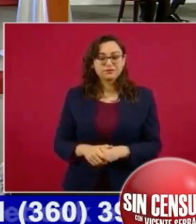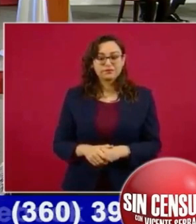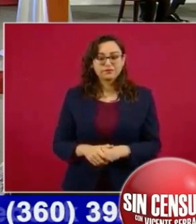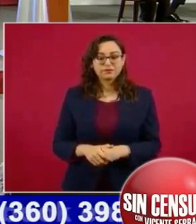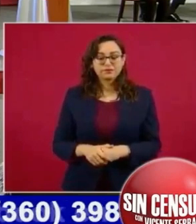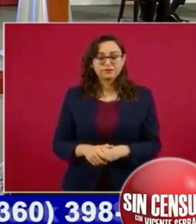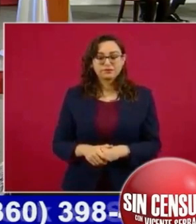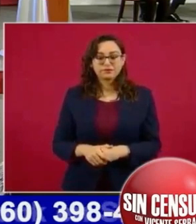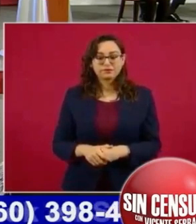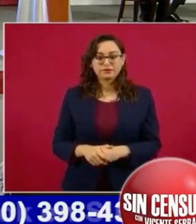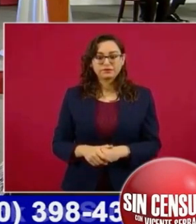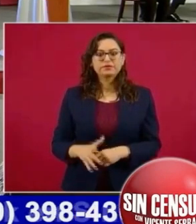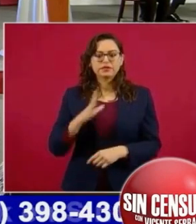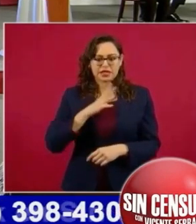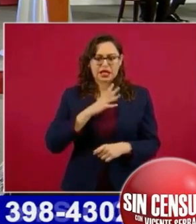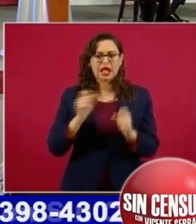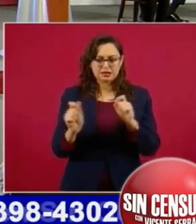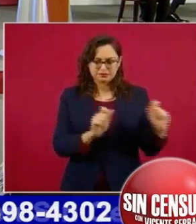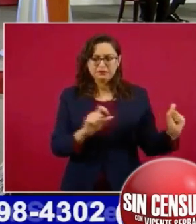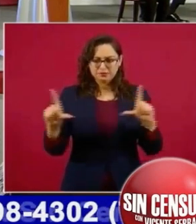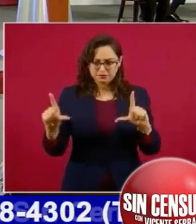Es que había un pie de página ahí.